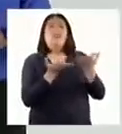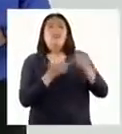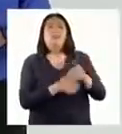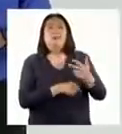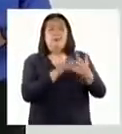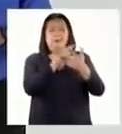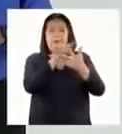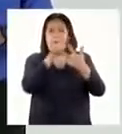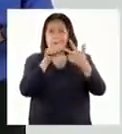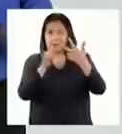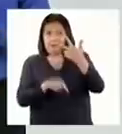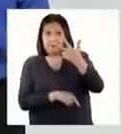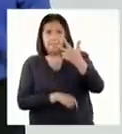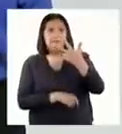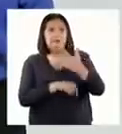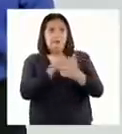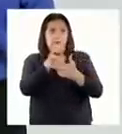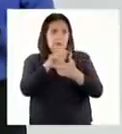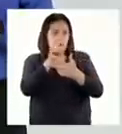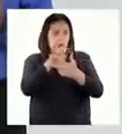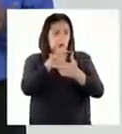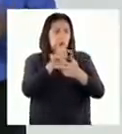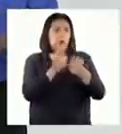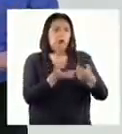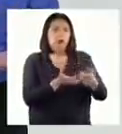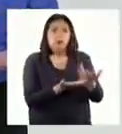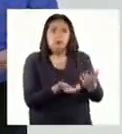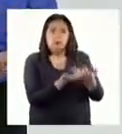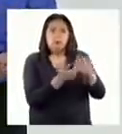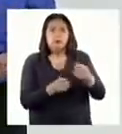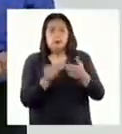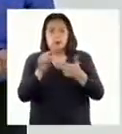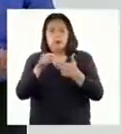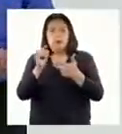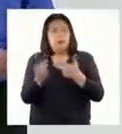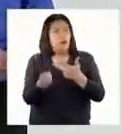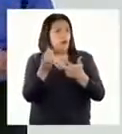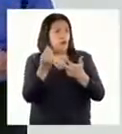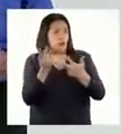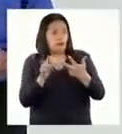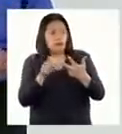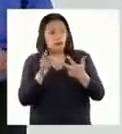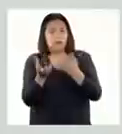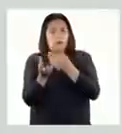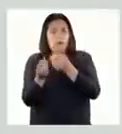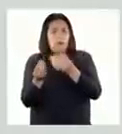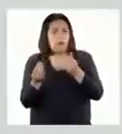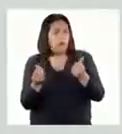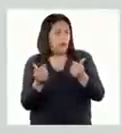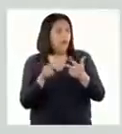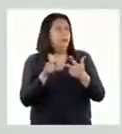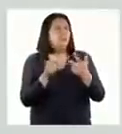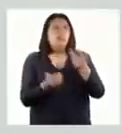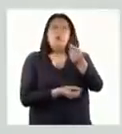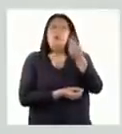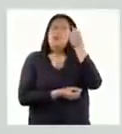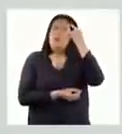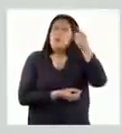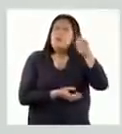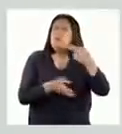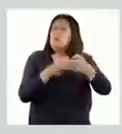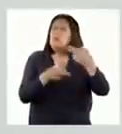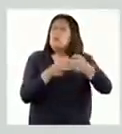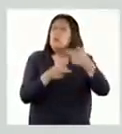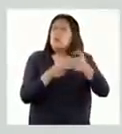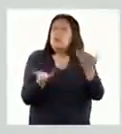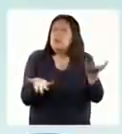de 3 tipos: productores, consumidores y descomponedores. ¿Por qué creen que son